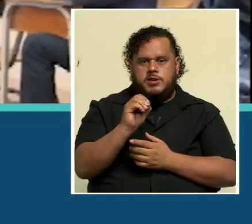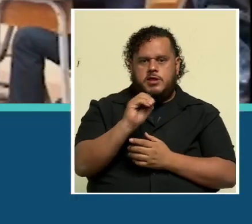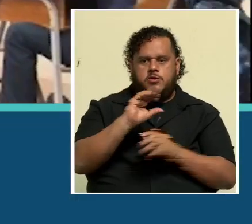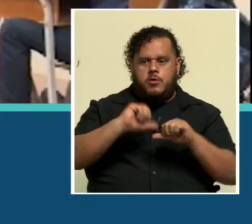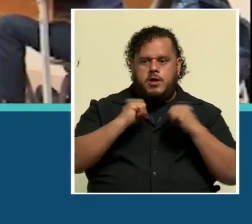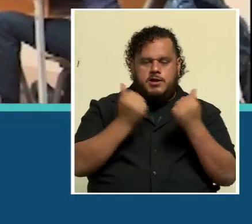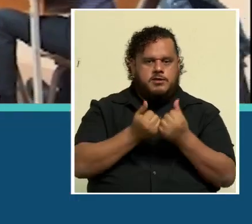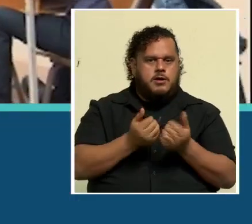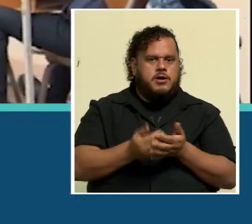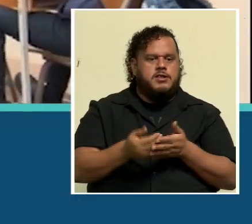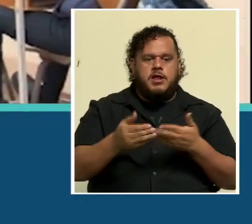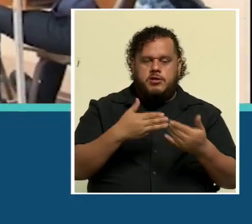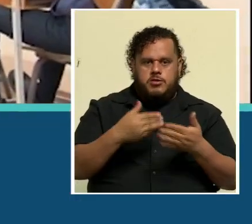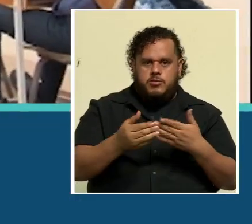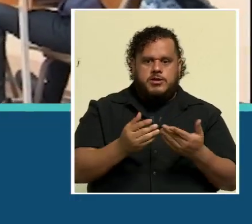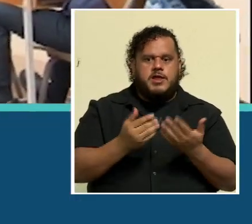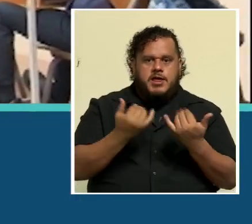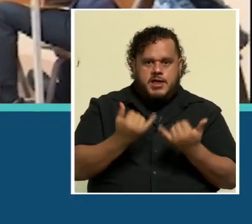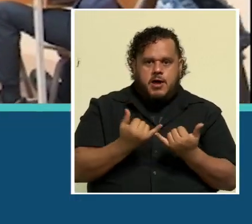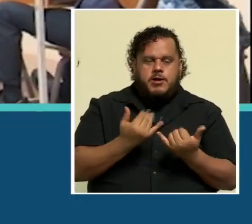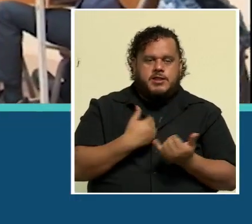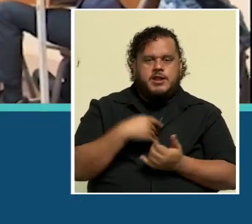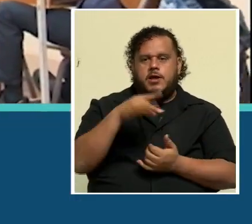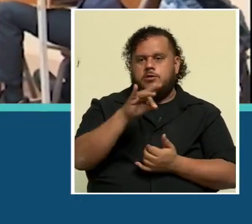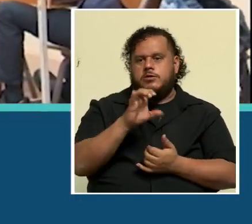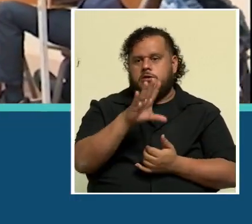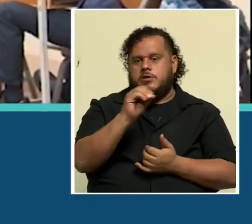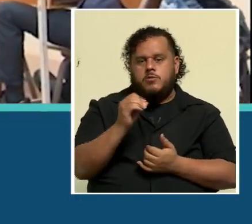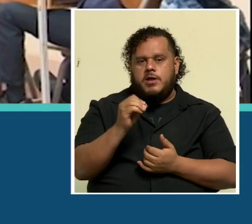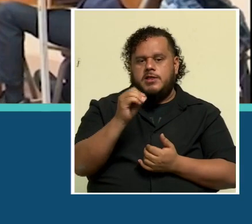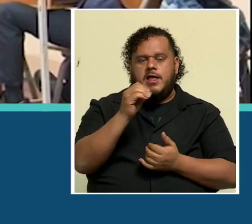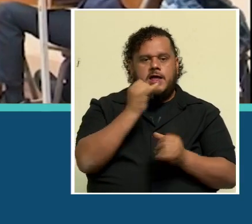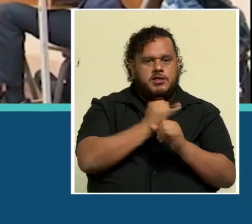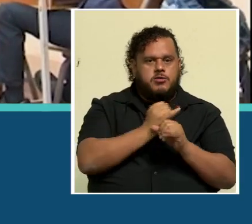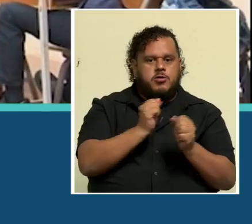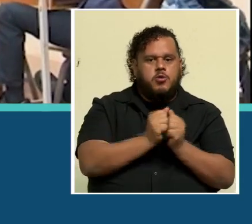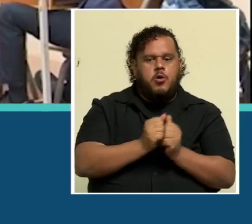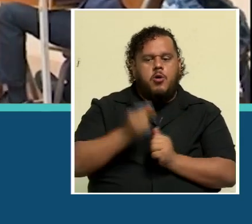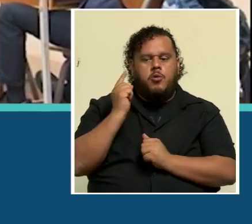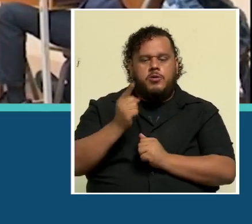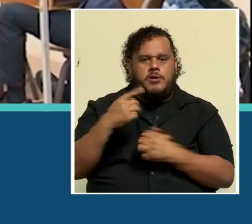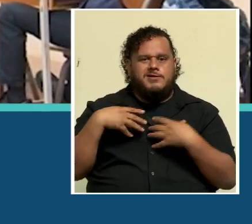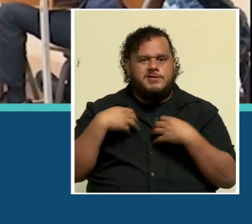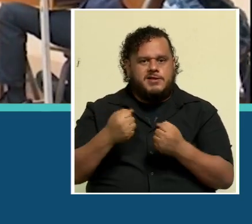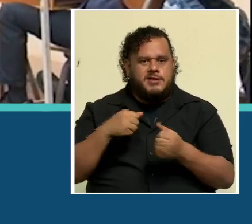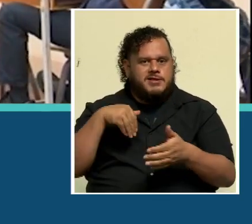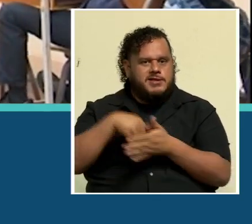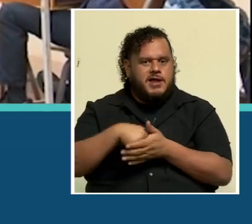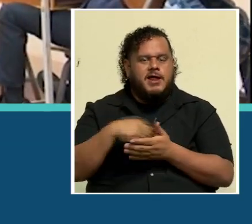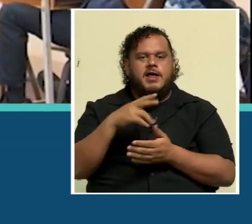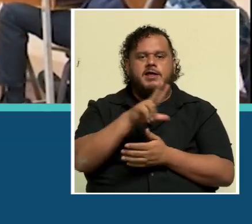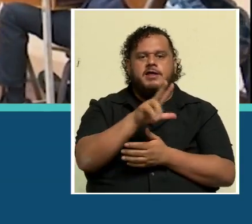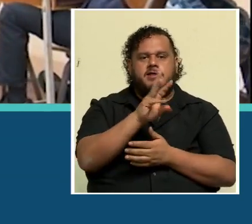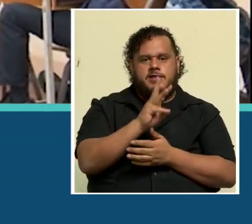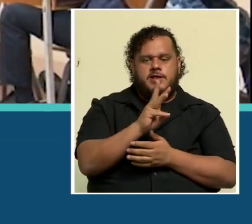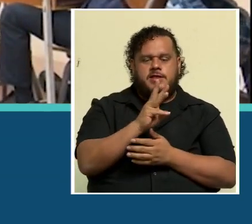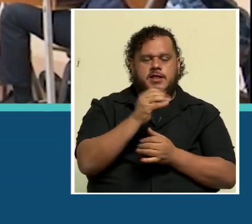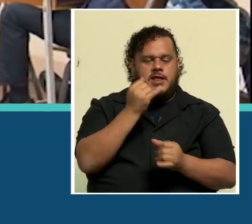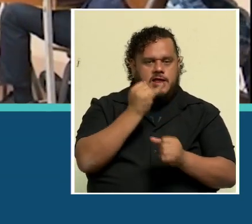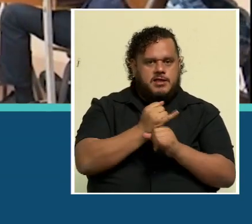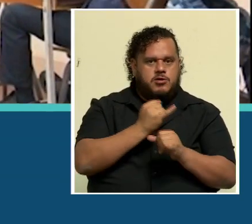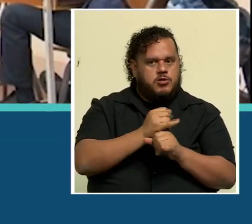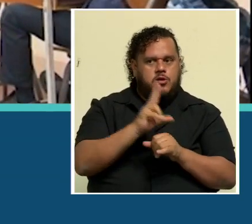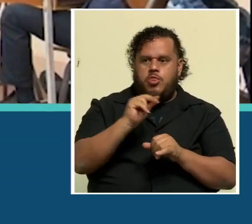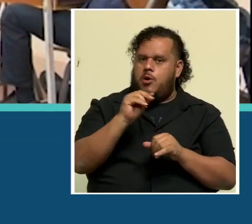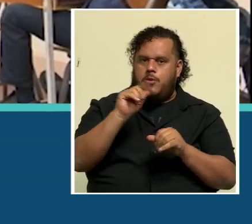aulas, pese a que a la fecha hay 850 centros con órdenes sanitarias y 36 instalaciones no podrán abrir del